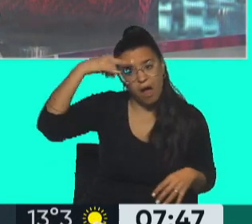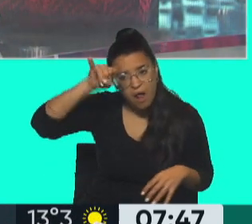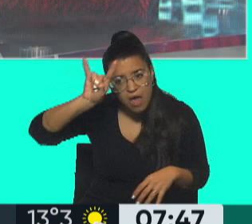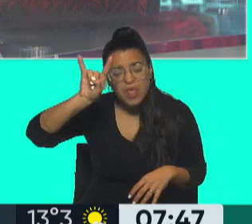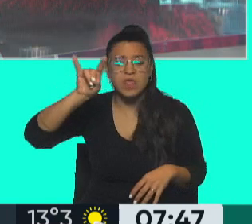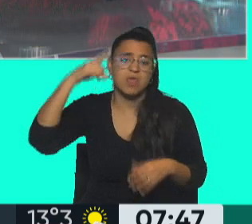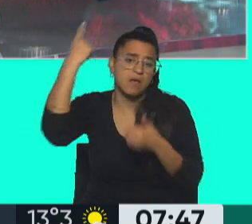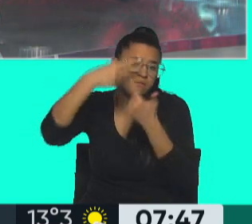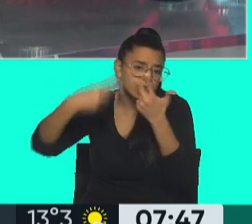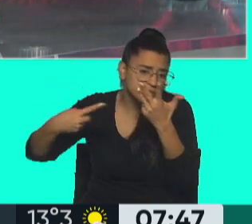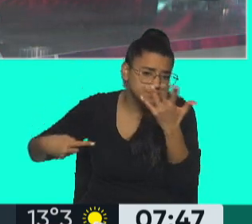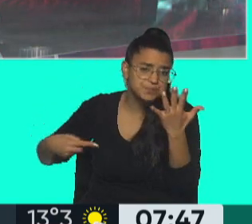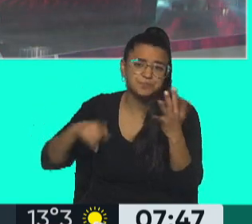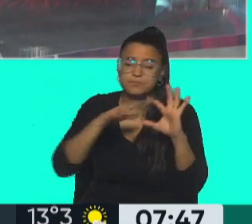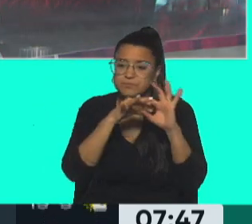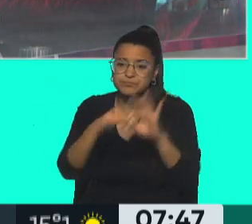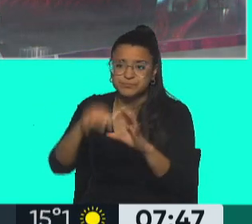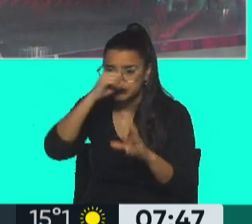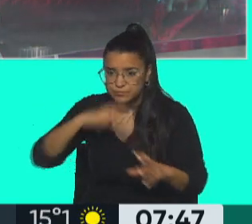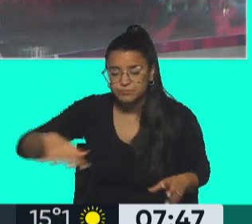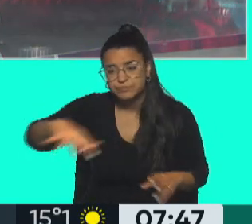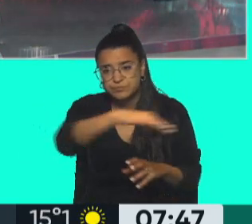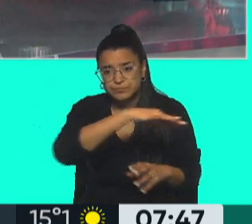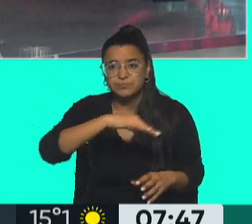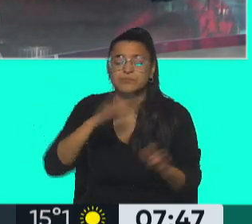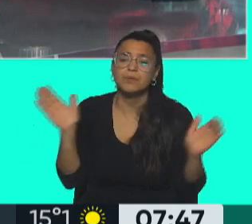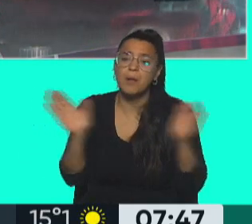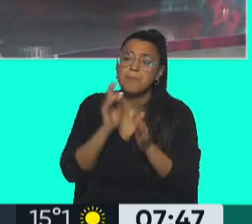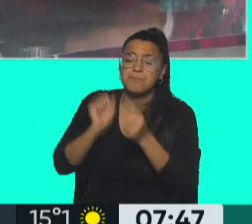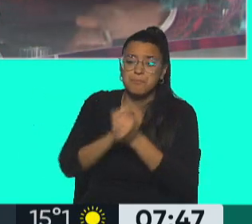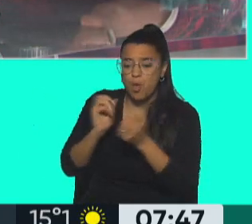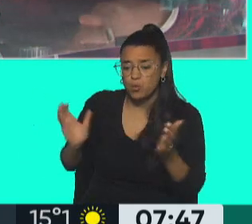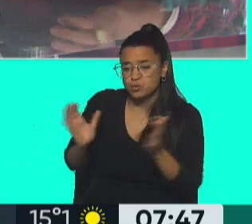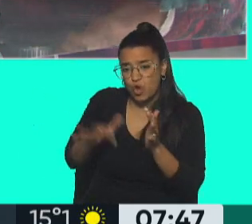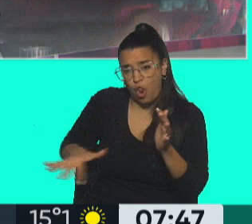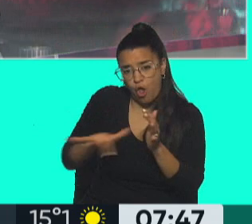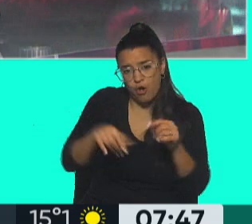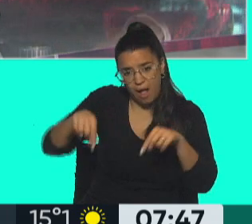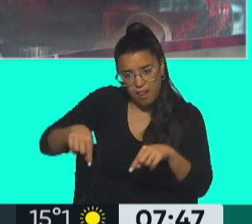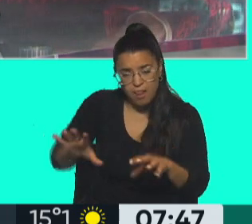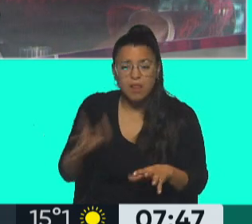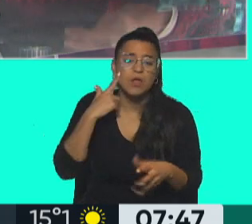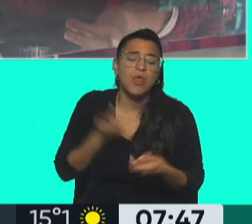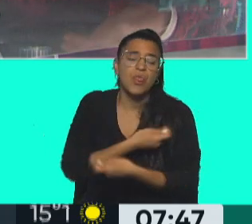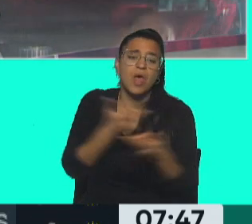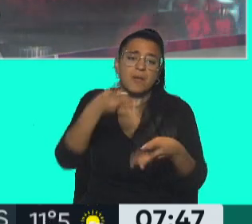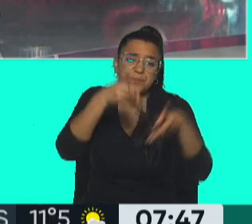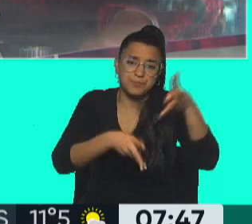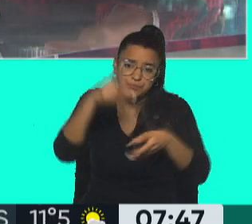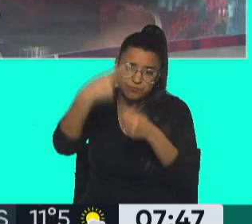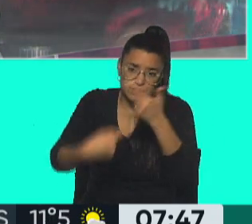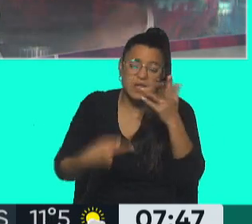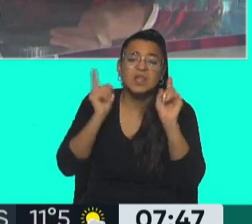en todos los rubros que hacen además a la pequeña producción local con equipamientos y con